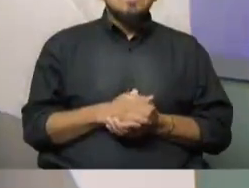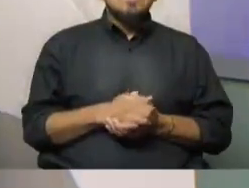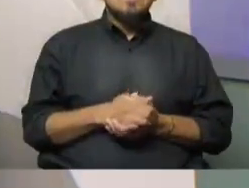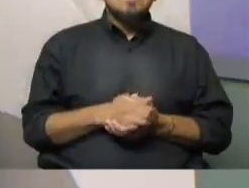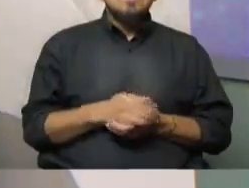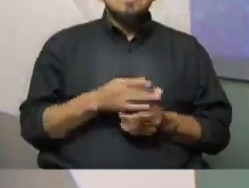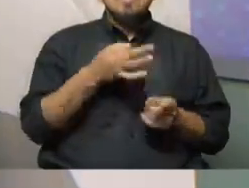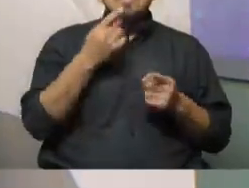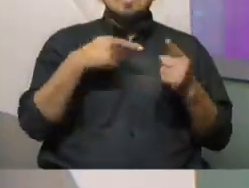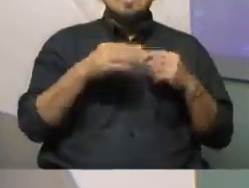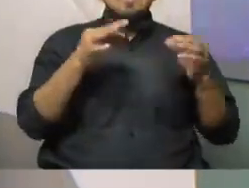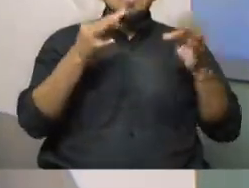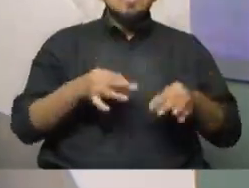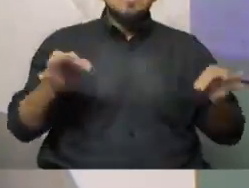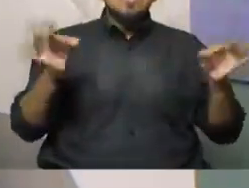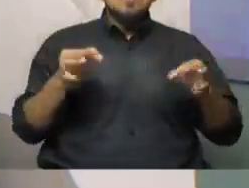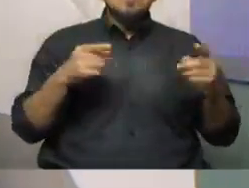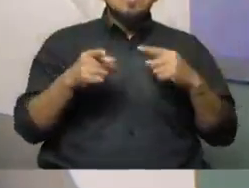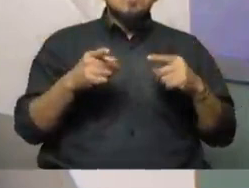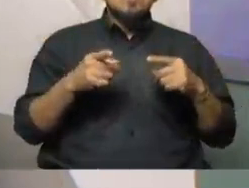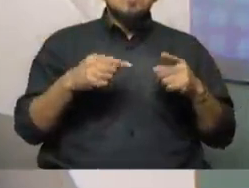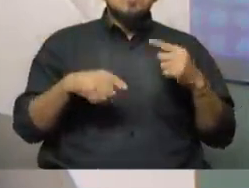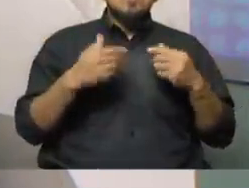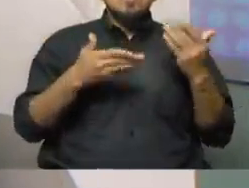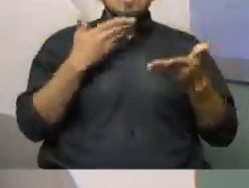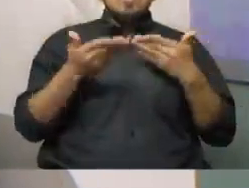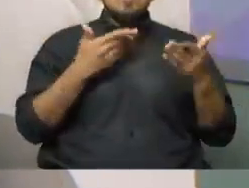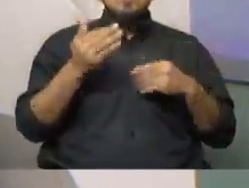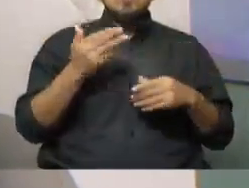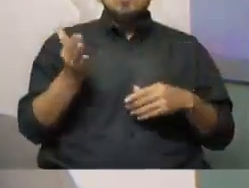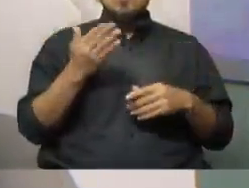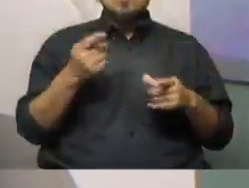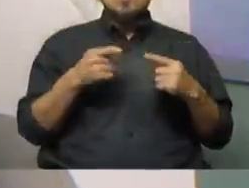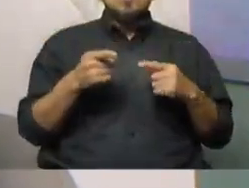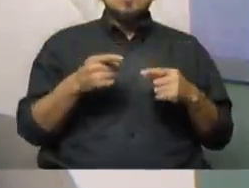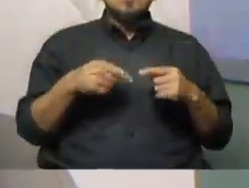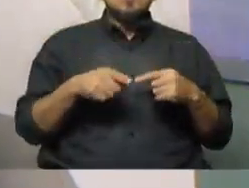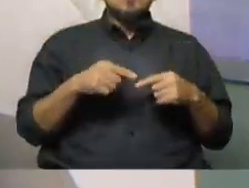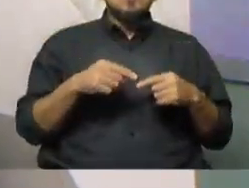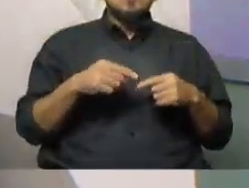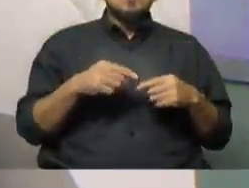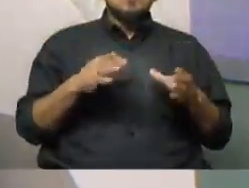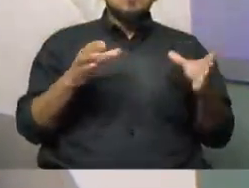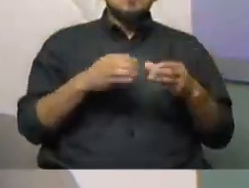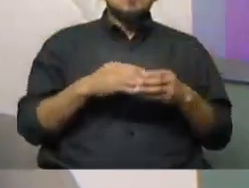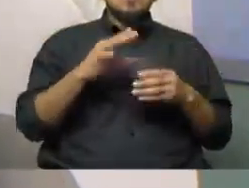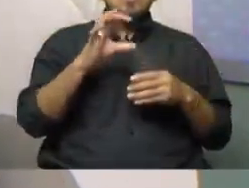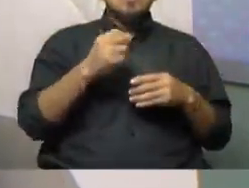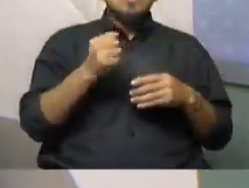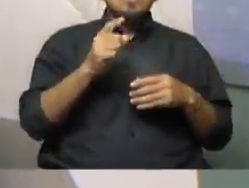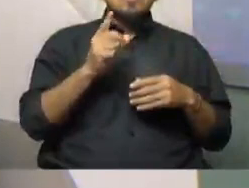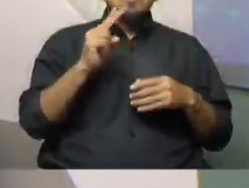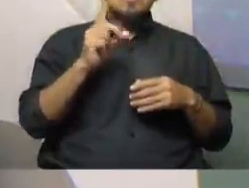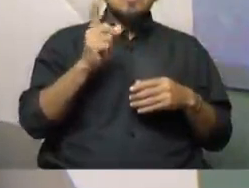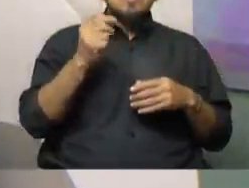principio del programa, de la música en vivo. Él es cantautor, productor, es integrante de la banda Salandrú, también forma parte de